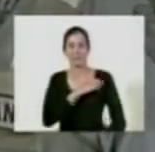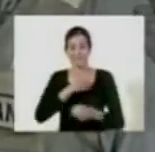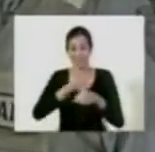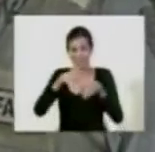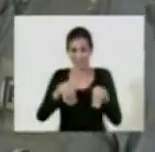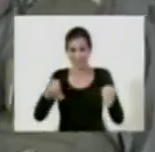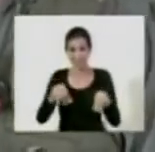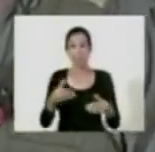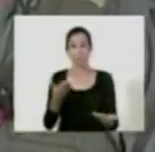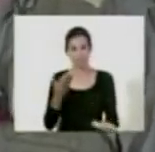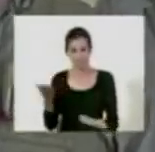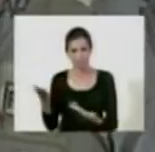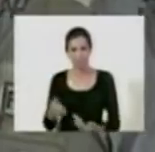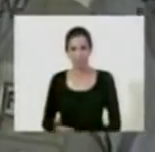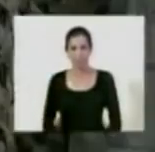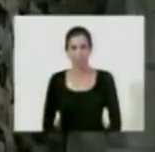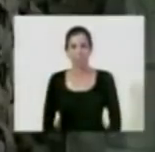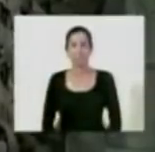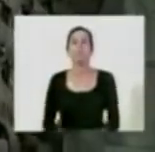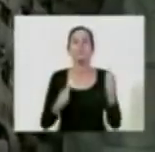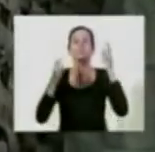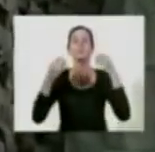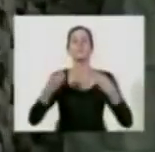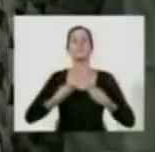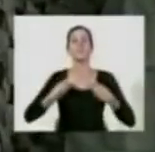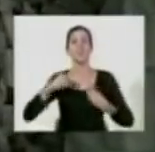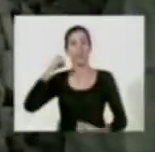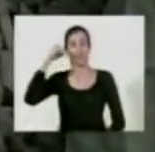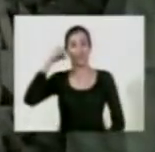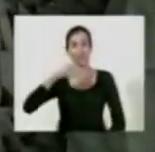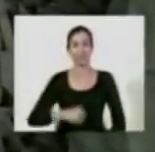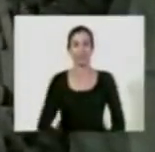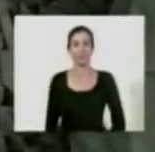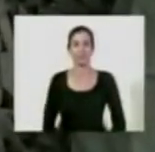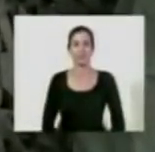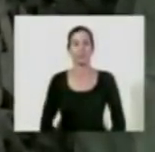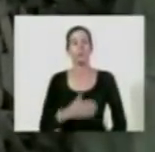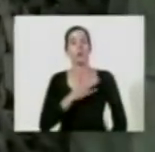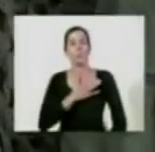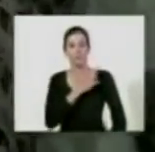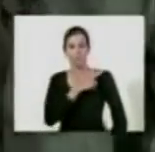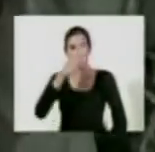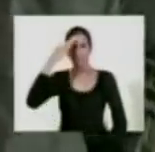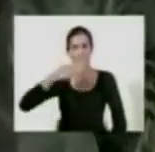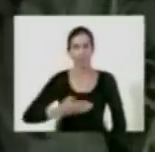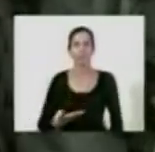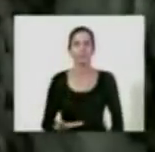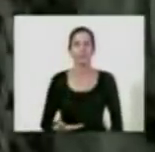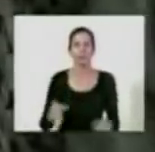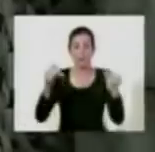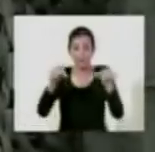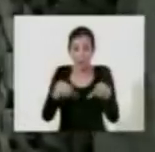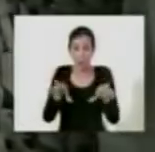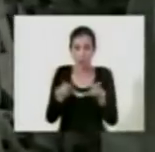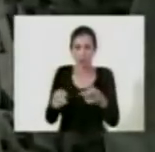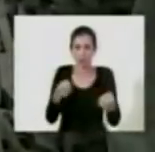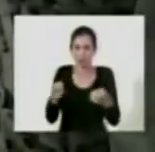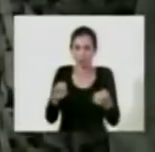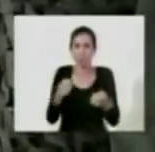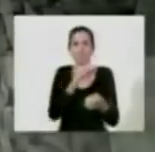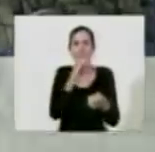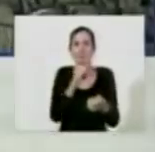proceda. Chávez vive. Mi comandante en jefe, desde el puesto de comando de la zona operativa de